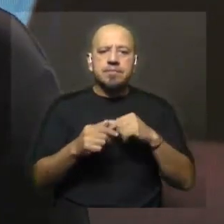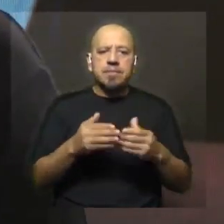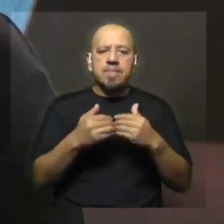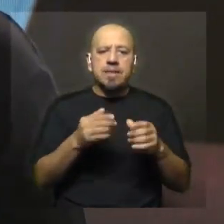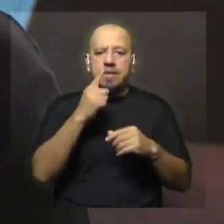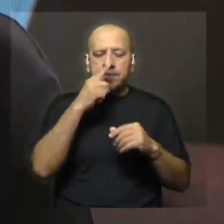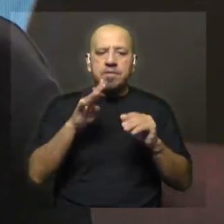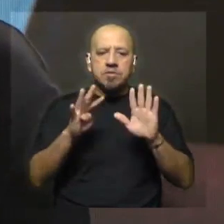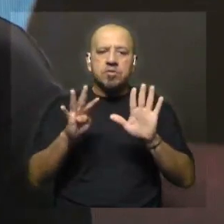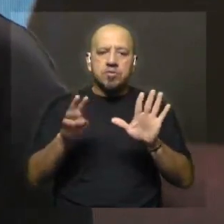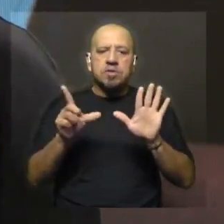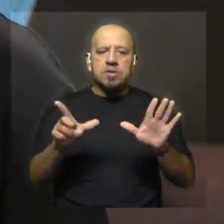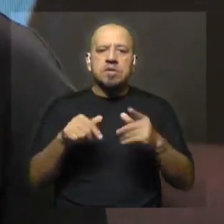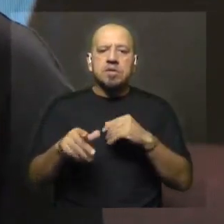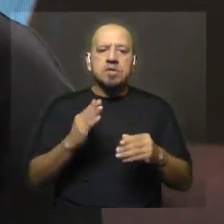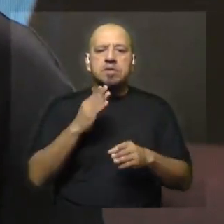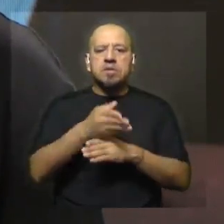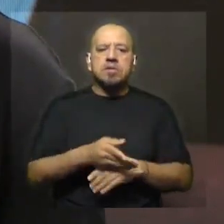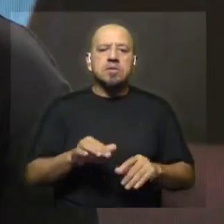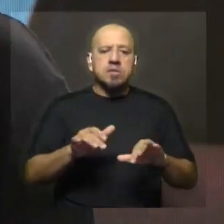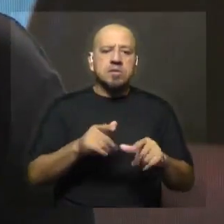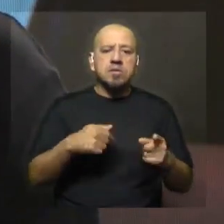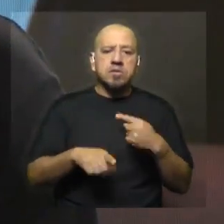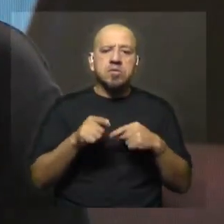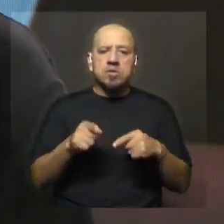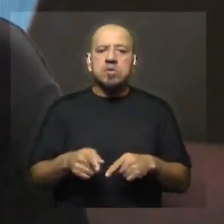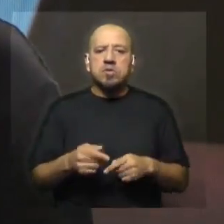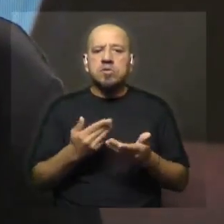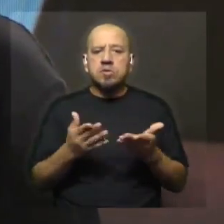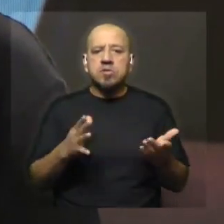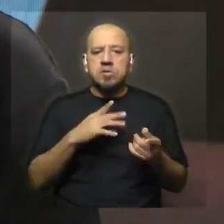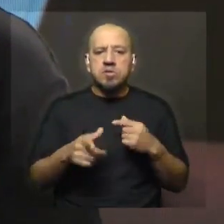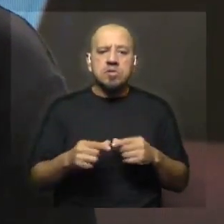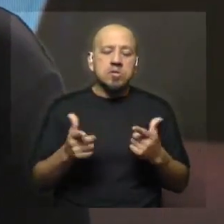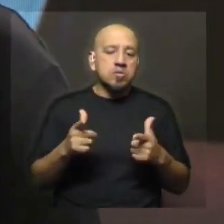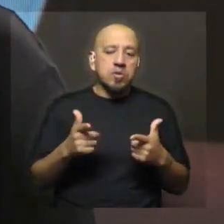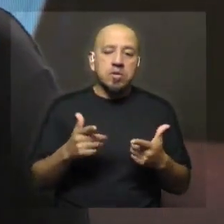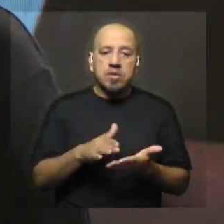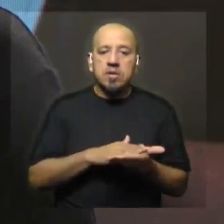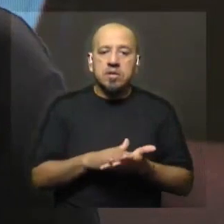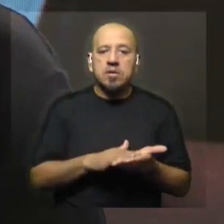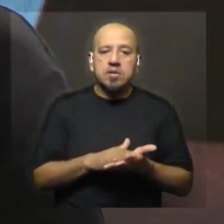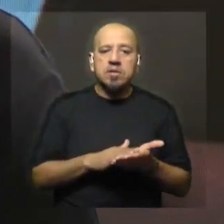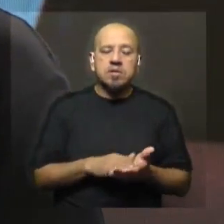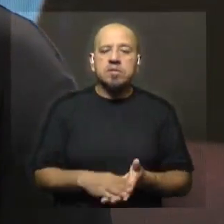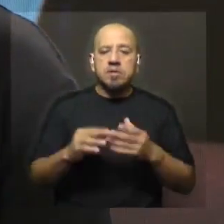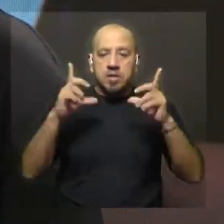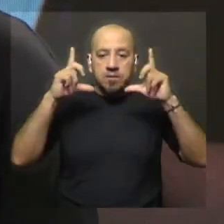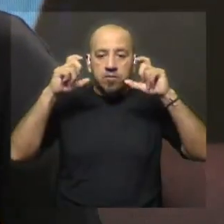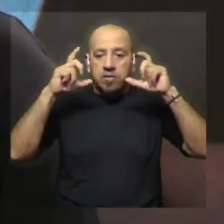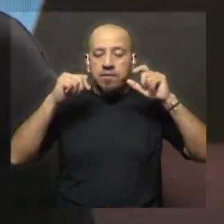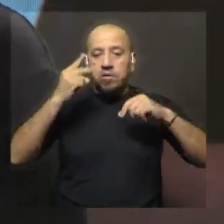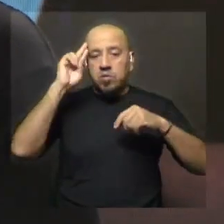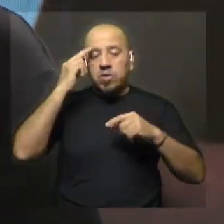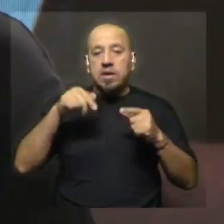con un proyecto de digitalización y acceso a ese archivo, y con ese impulso, teniendo en cuenta que no había nada dedicado exclusivamente a la fotografía en Uruguay,